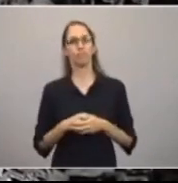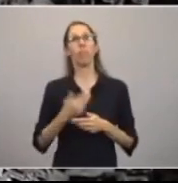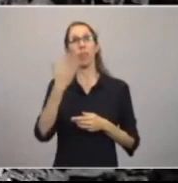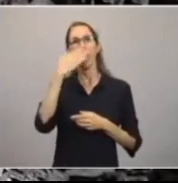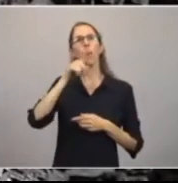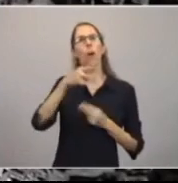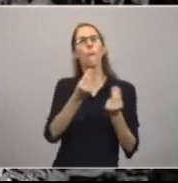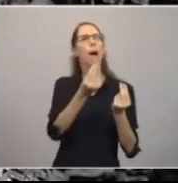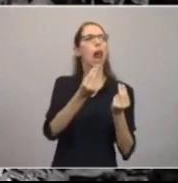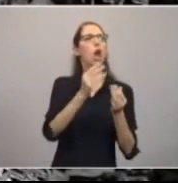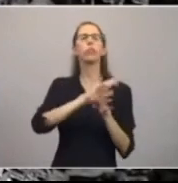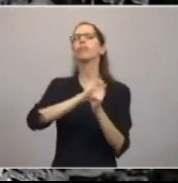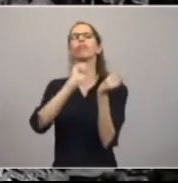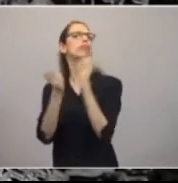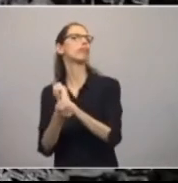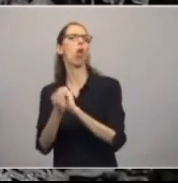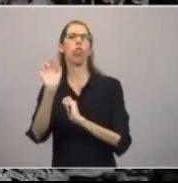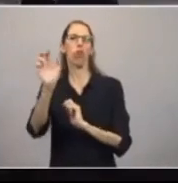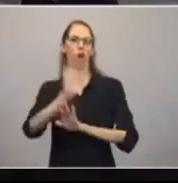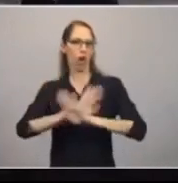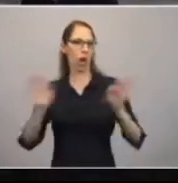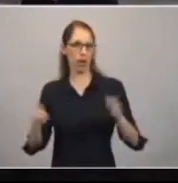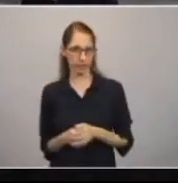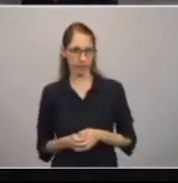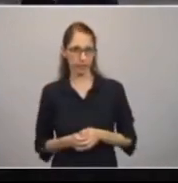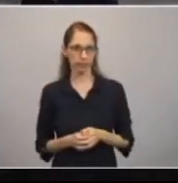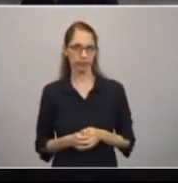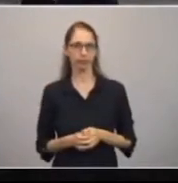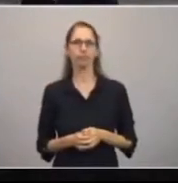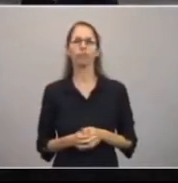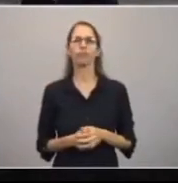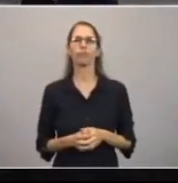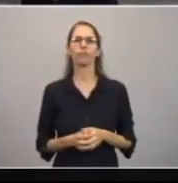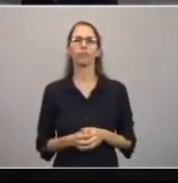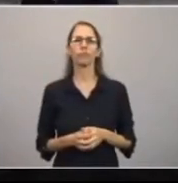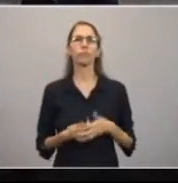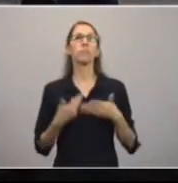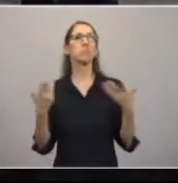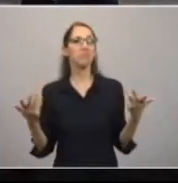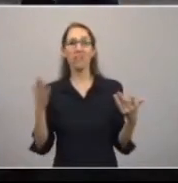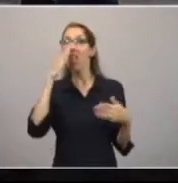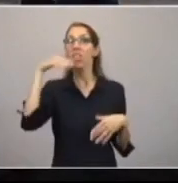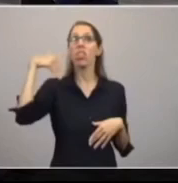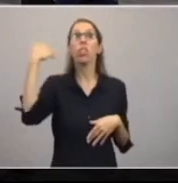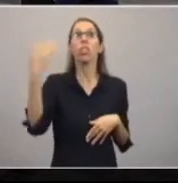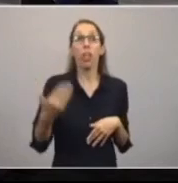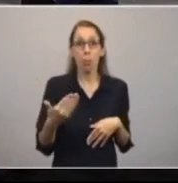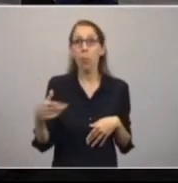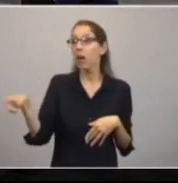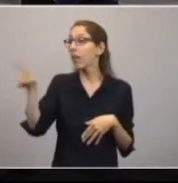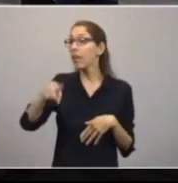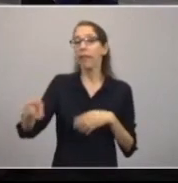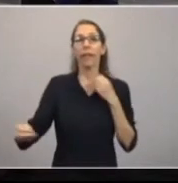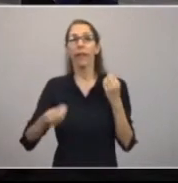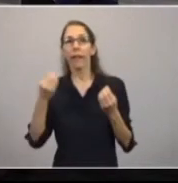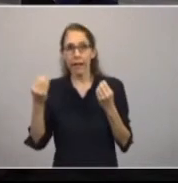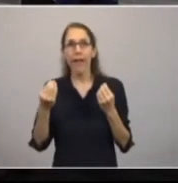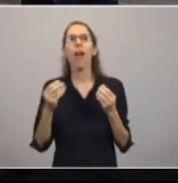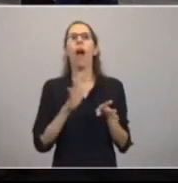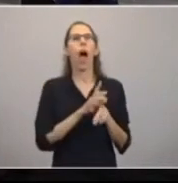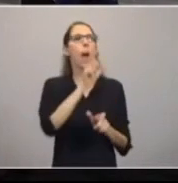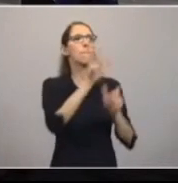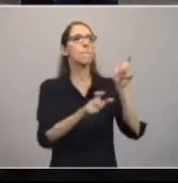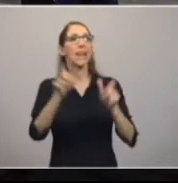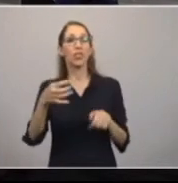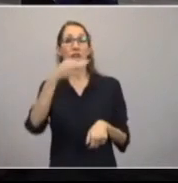Hicieron las tarifas en dólares. Los tarifazos. Y después se dedicaron a demoler el